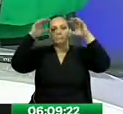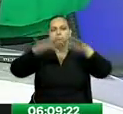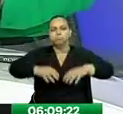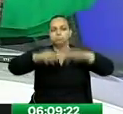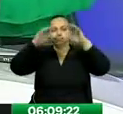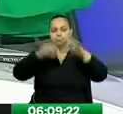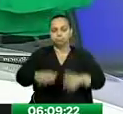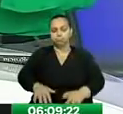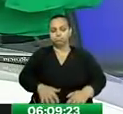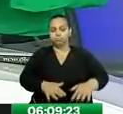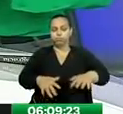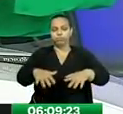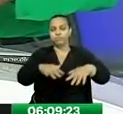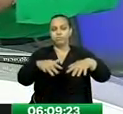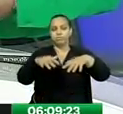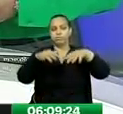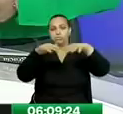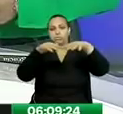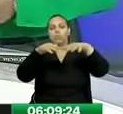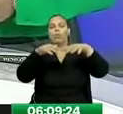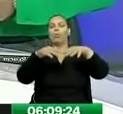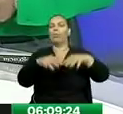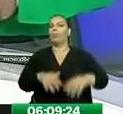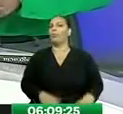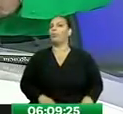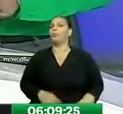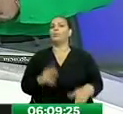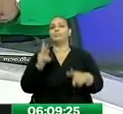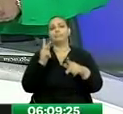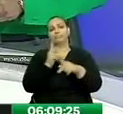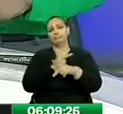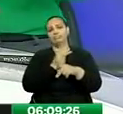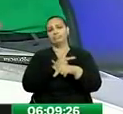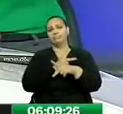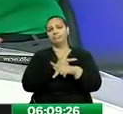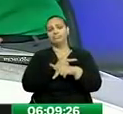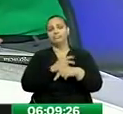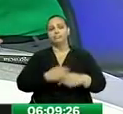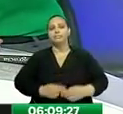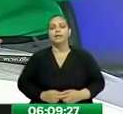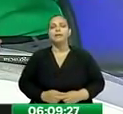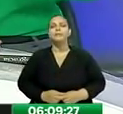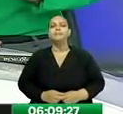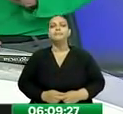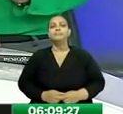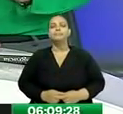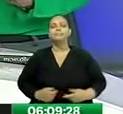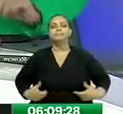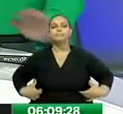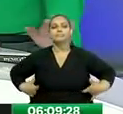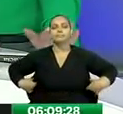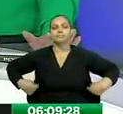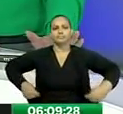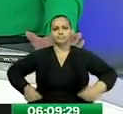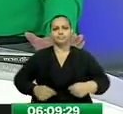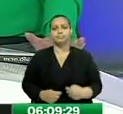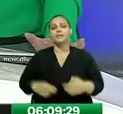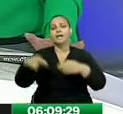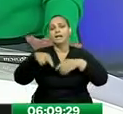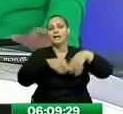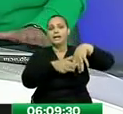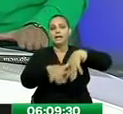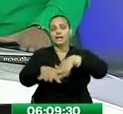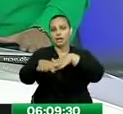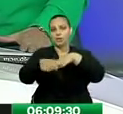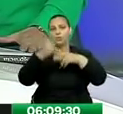continuación. Y es que las intensas lluvias continúan provocando estragos también en la provincia de Pastaza. El río Conambo